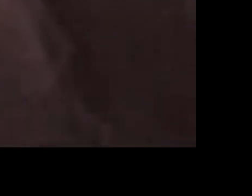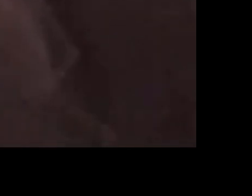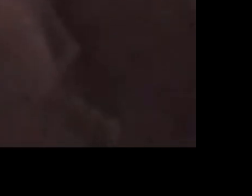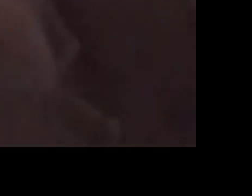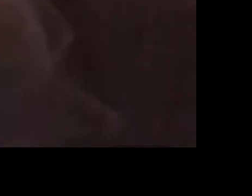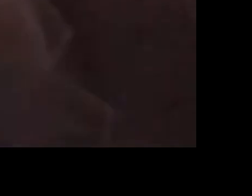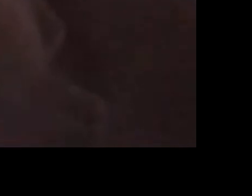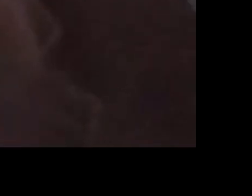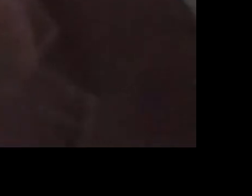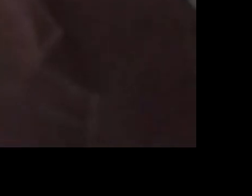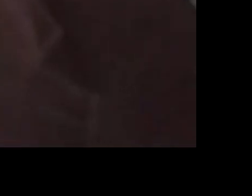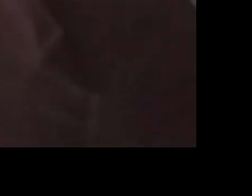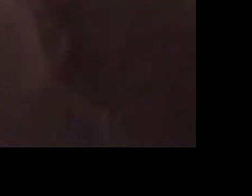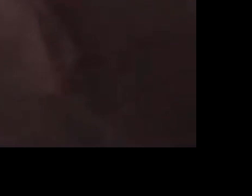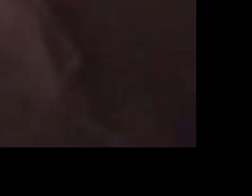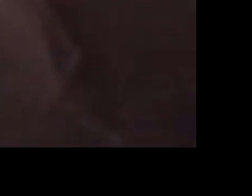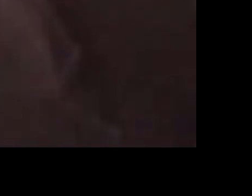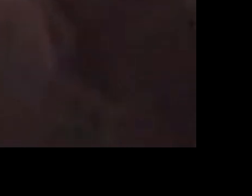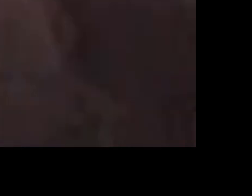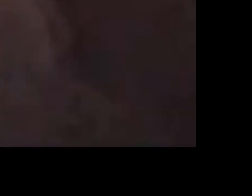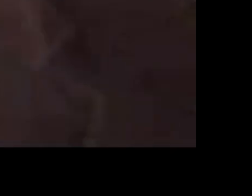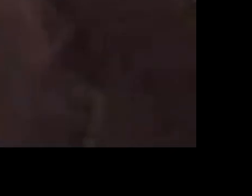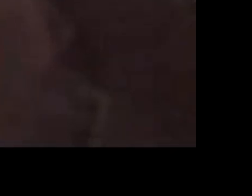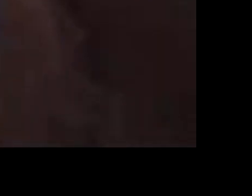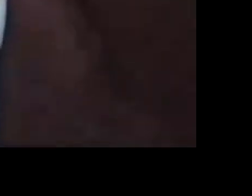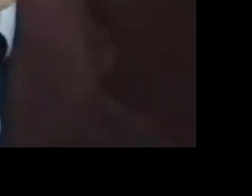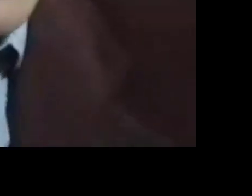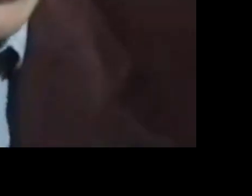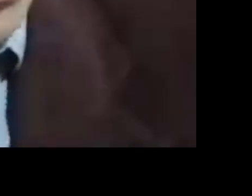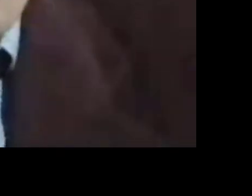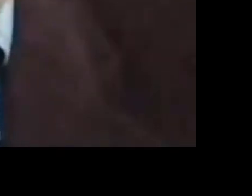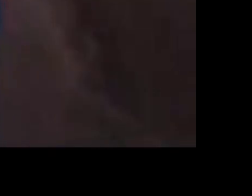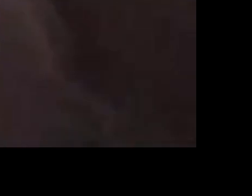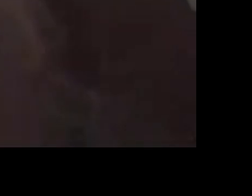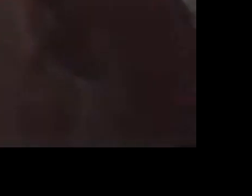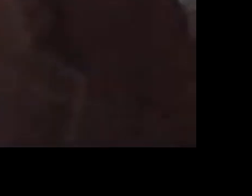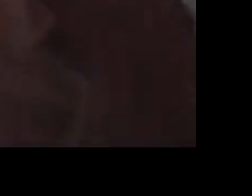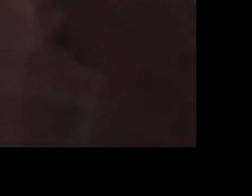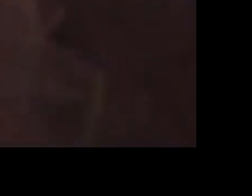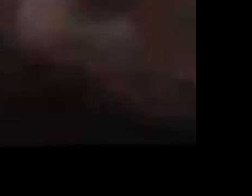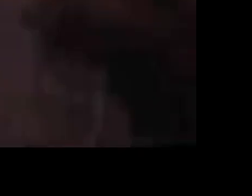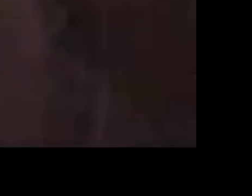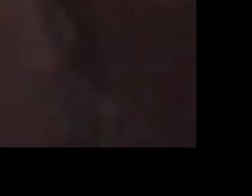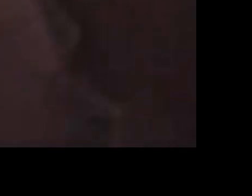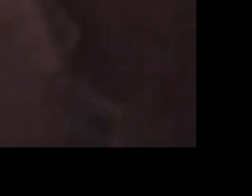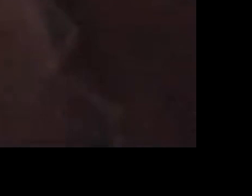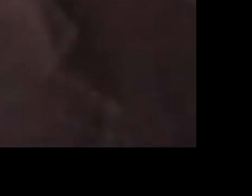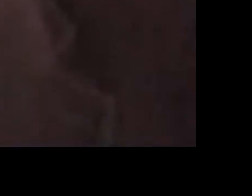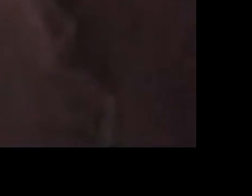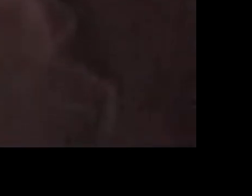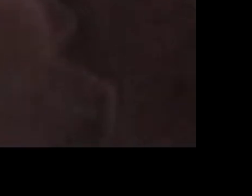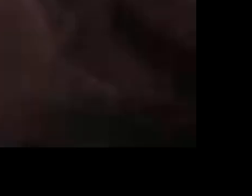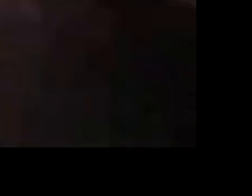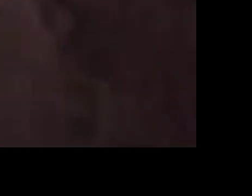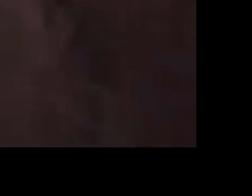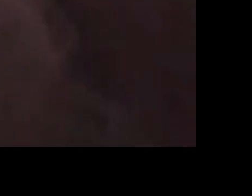del régimen jurídico argentino. Yo iba a empezar la charla con eso, después dije, no voy a meter el tema porque bueno. Pero independientemente de esa charla que